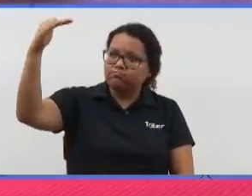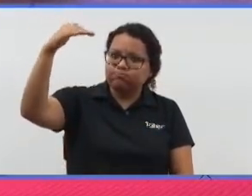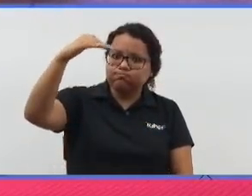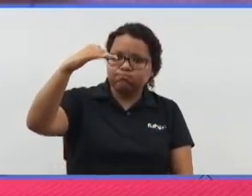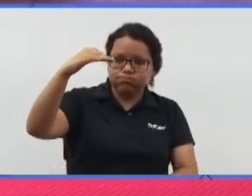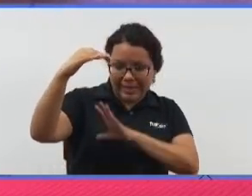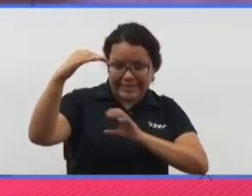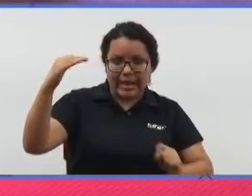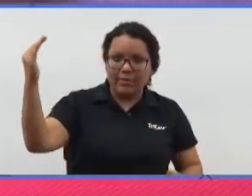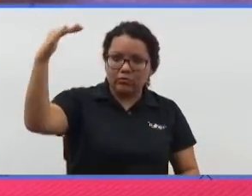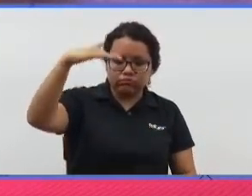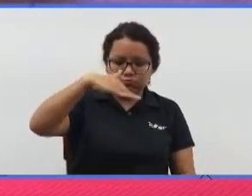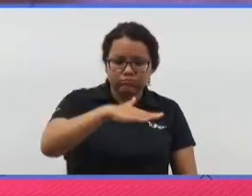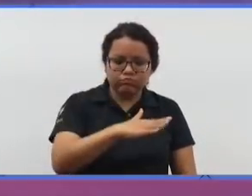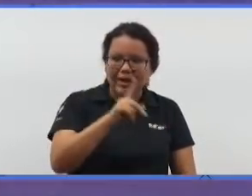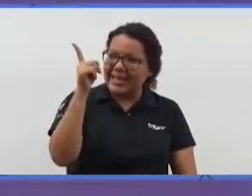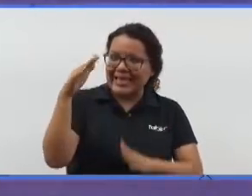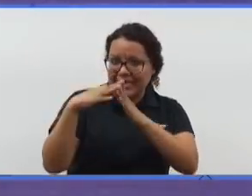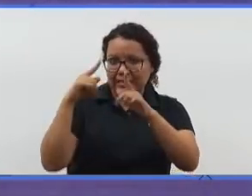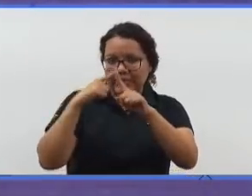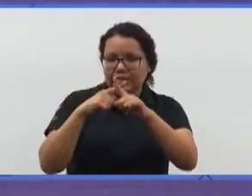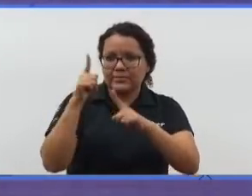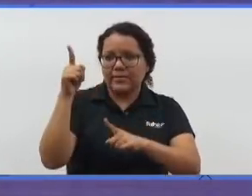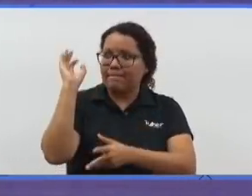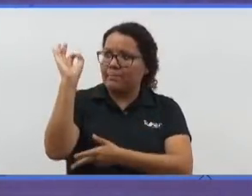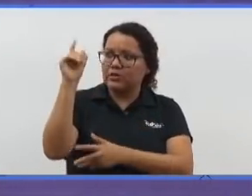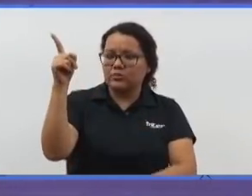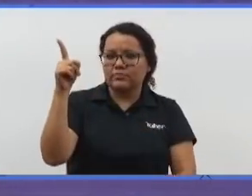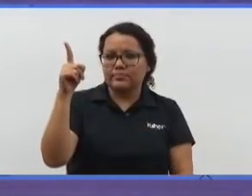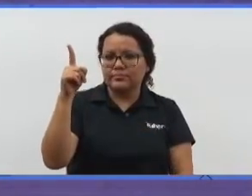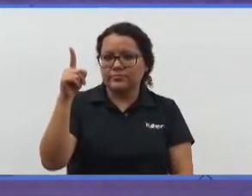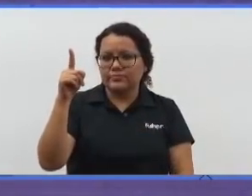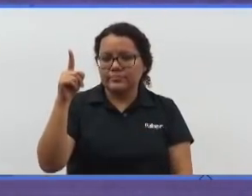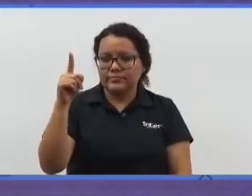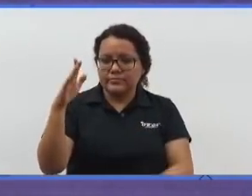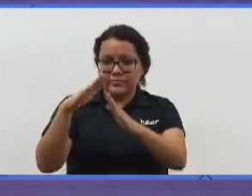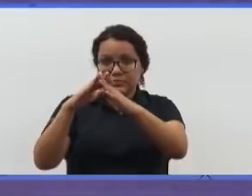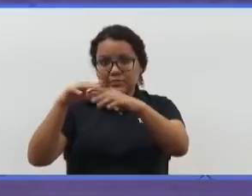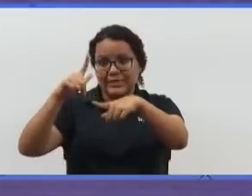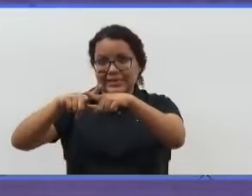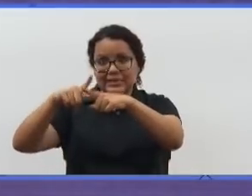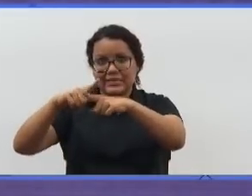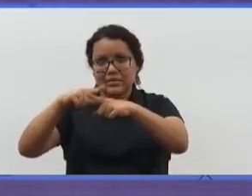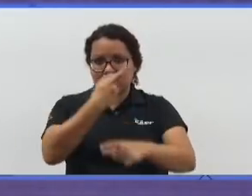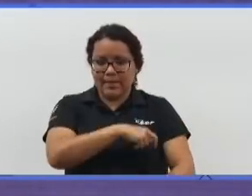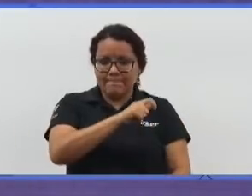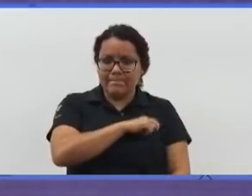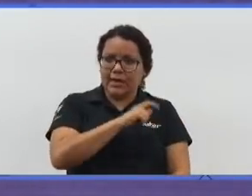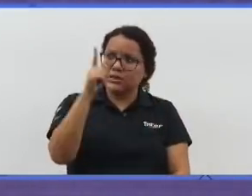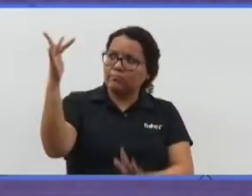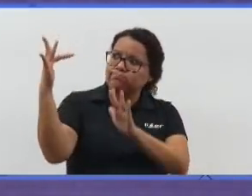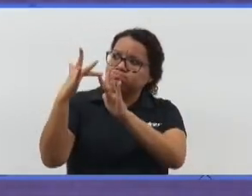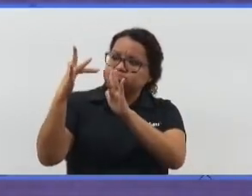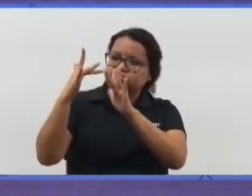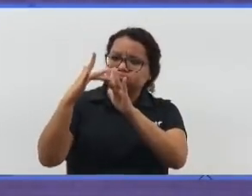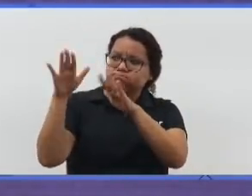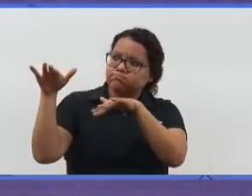iglesia el pastor helios martínez le damos un aplauso al está verde españa por favor haga tan fielmente toda la vida